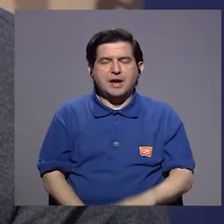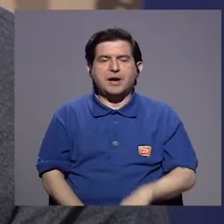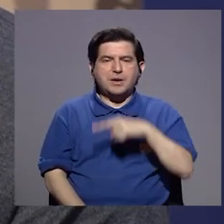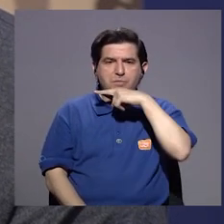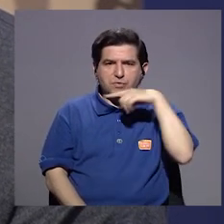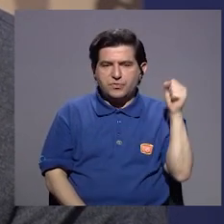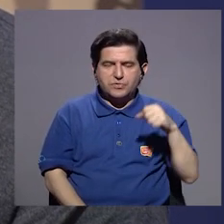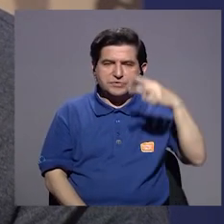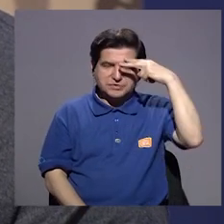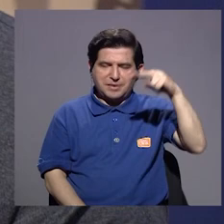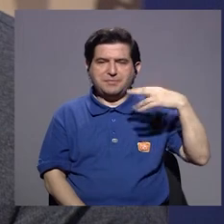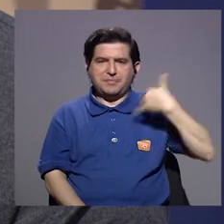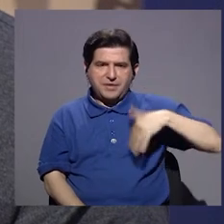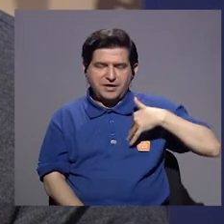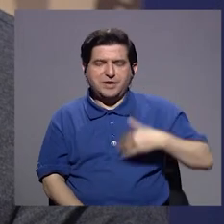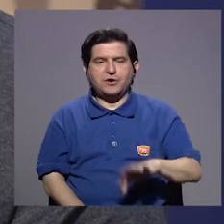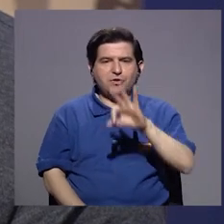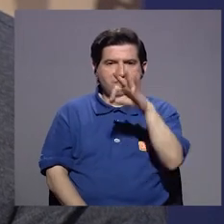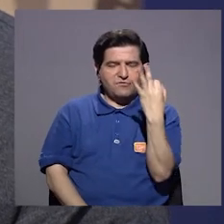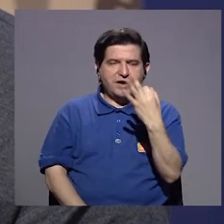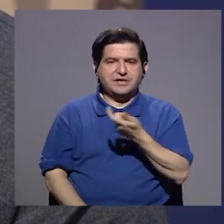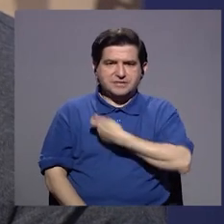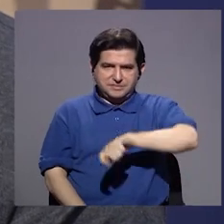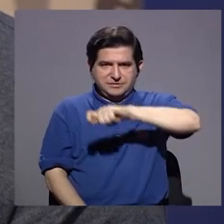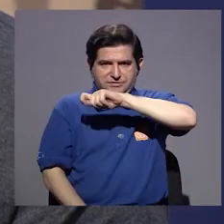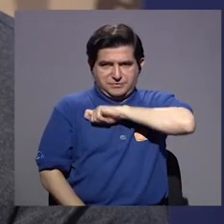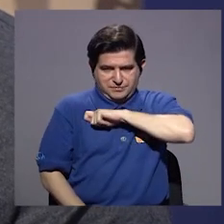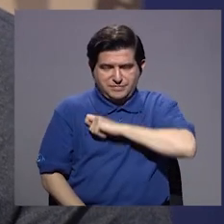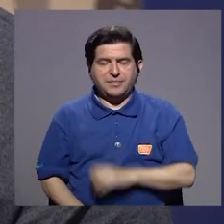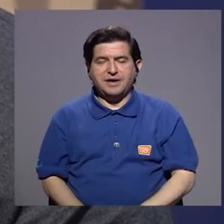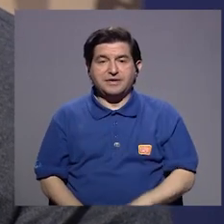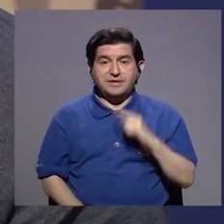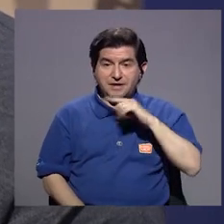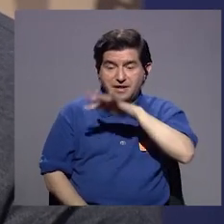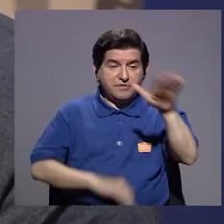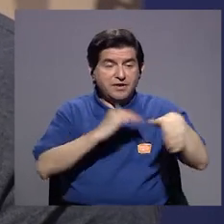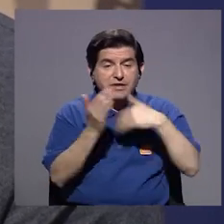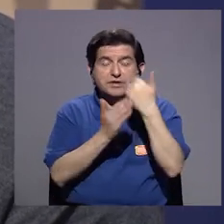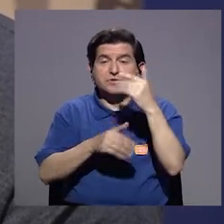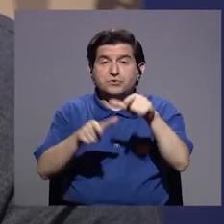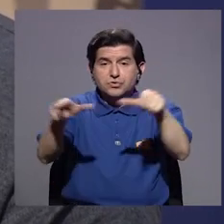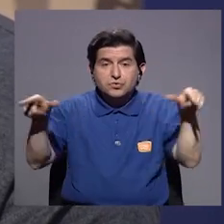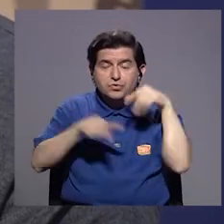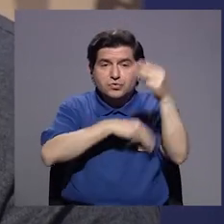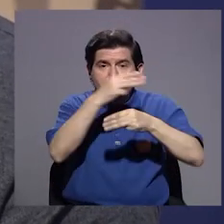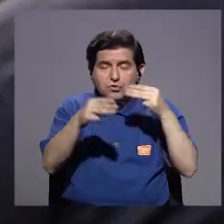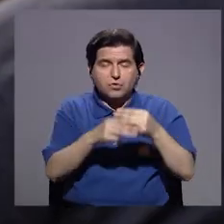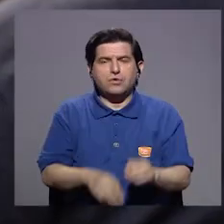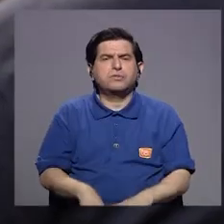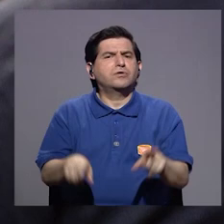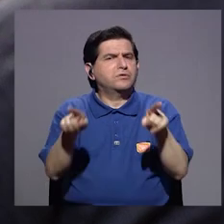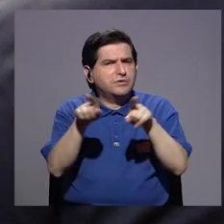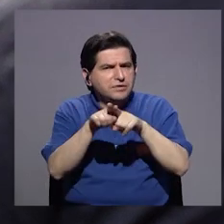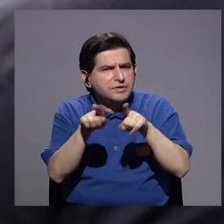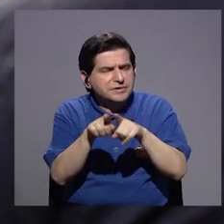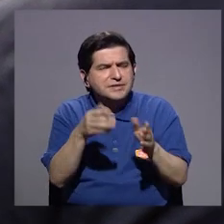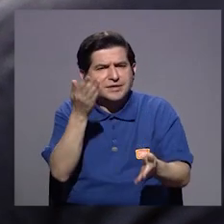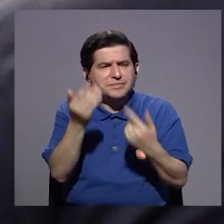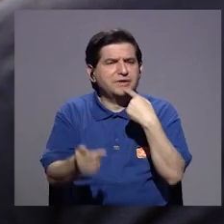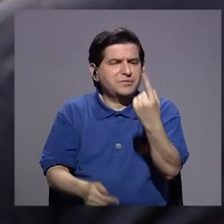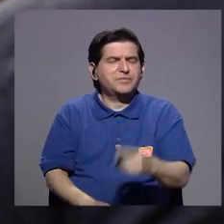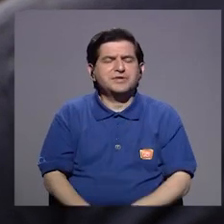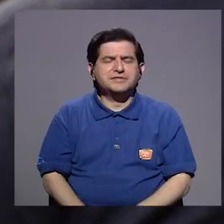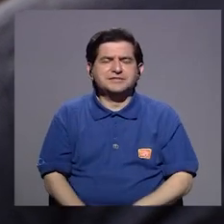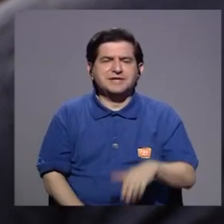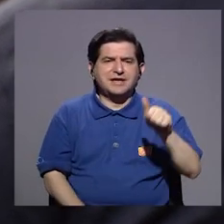Rusia, México, Argentina, Francia, España, o sea, hay realidades de todas las partes del mundo. No solo realidades, sino, como decía